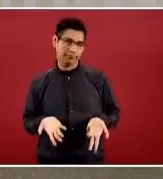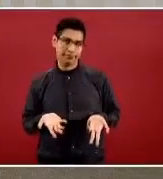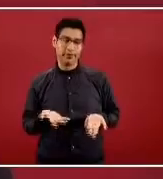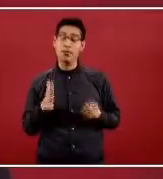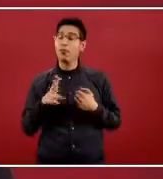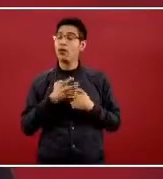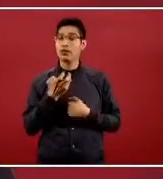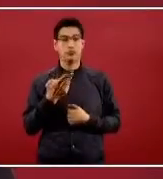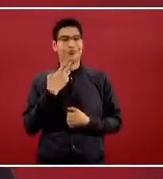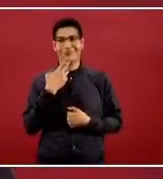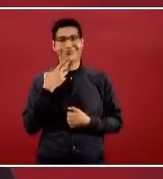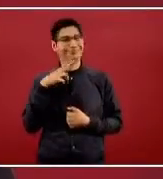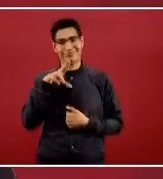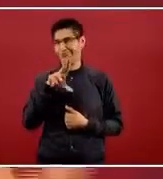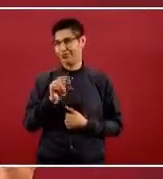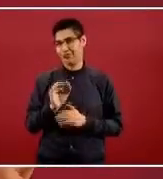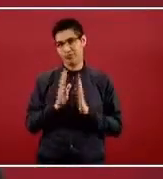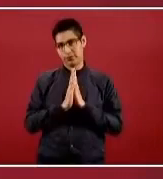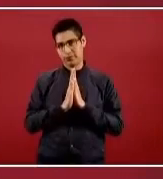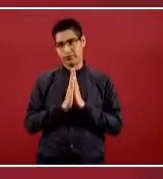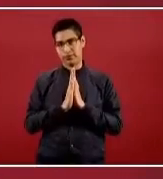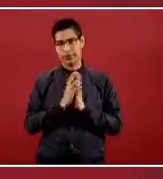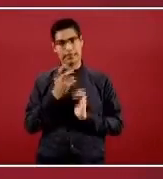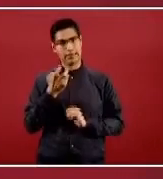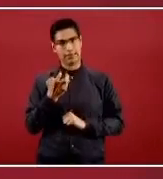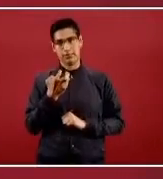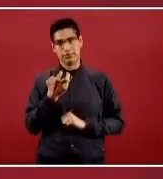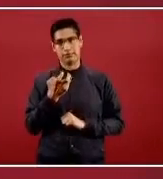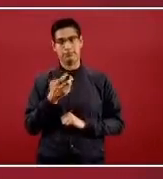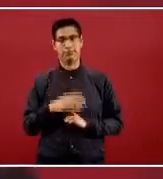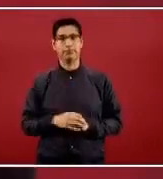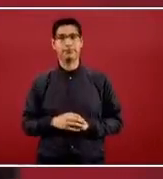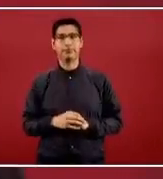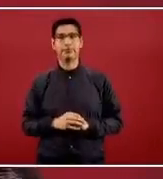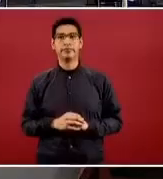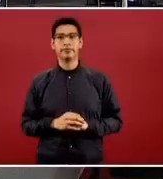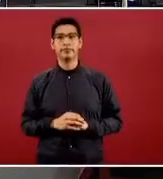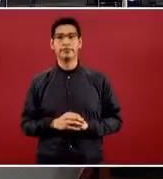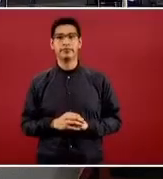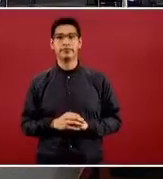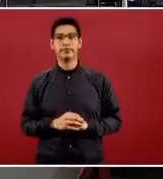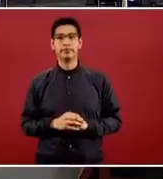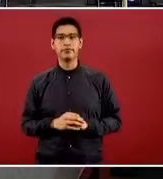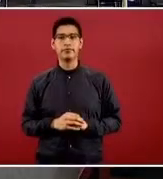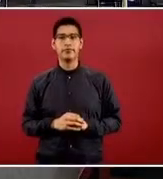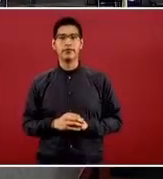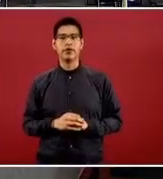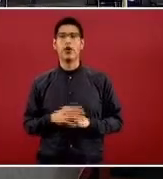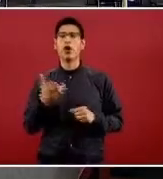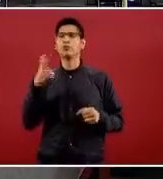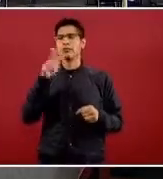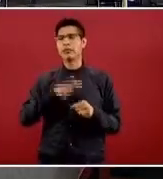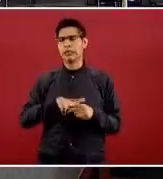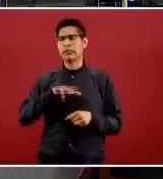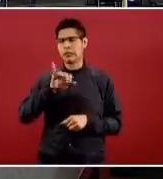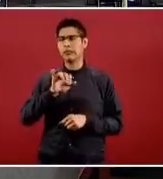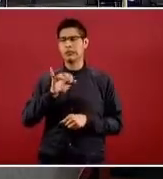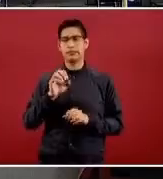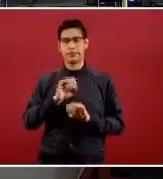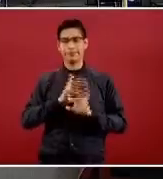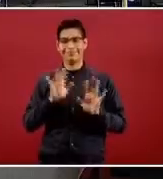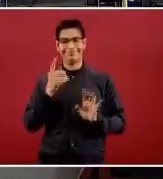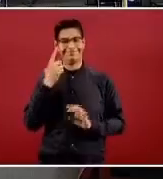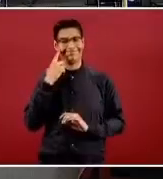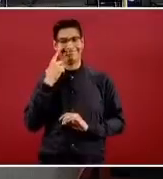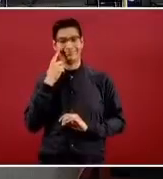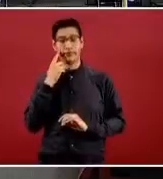qué utilizarlas. Entonces, ese es el punto importante. ¿Los hospitales, doctor? Ah, hospitales. Le propongo